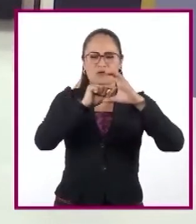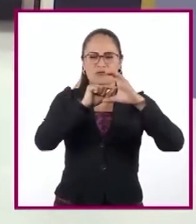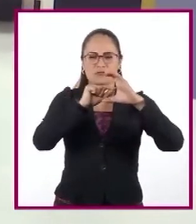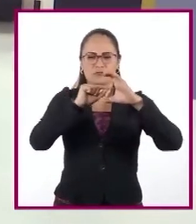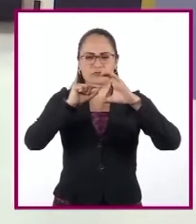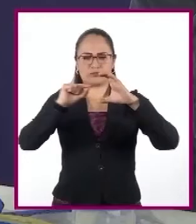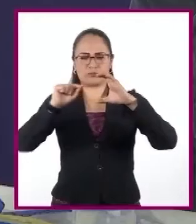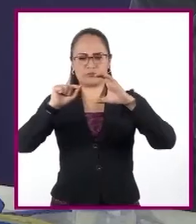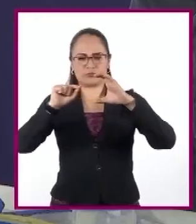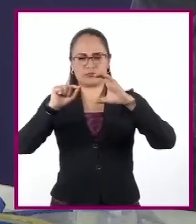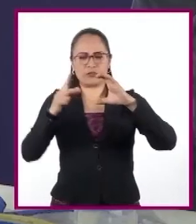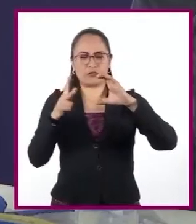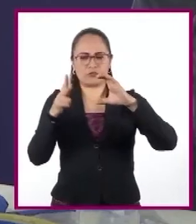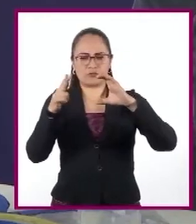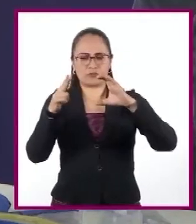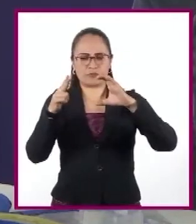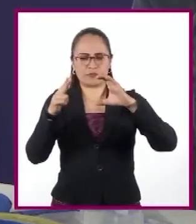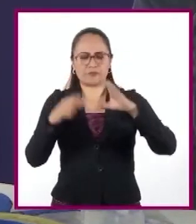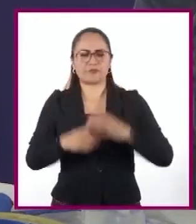aquí.